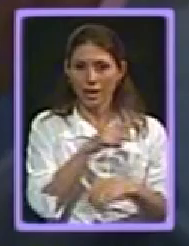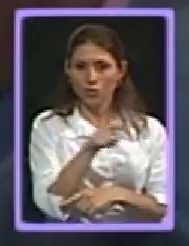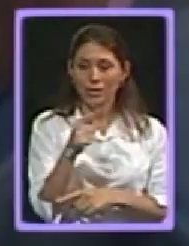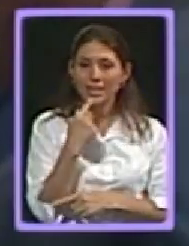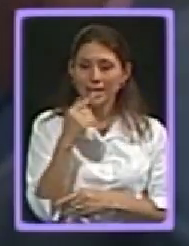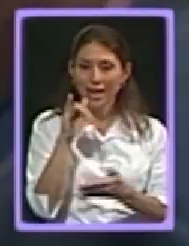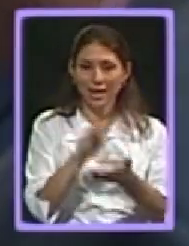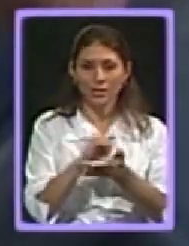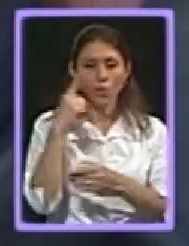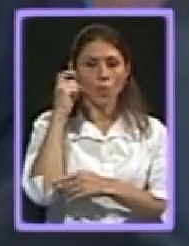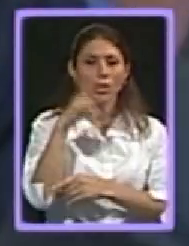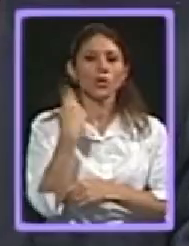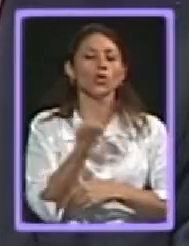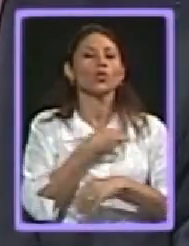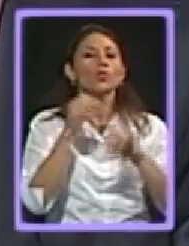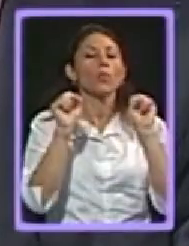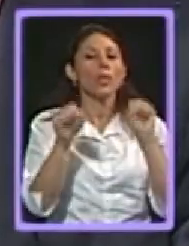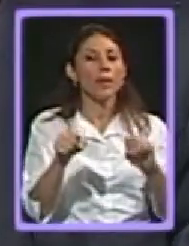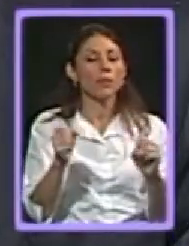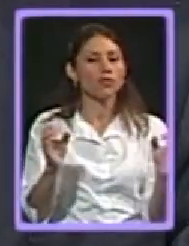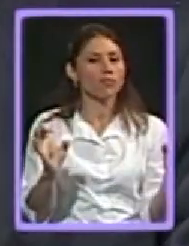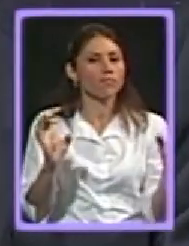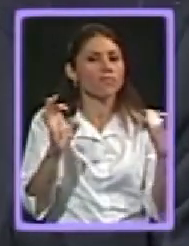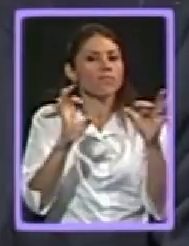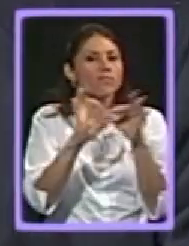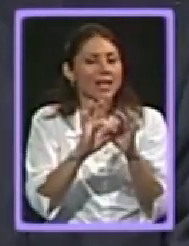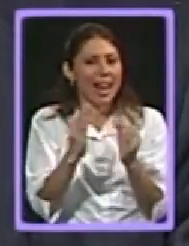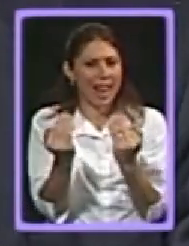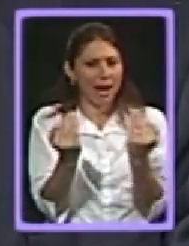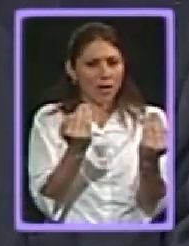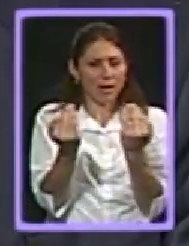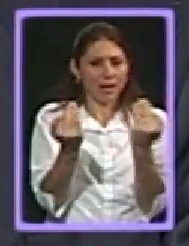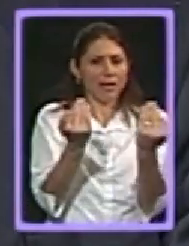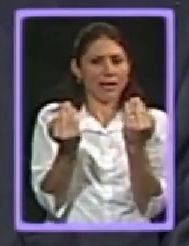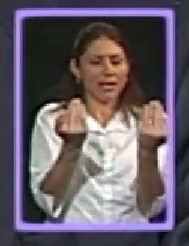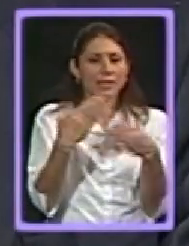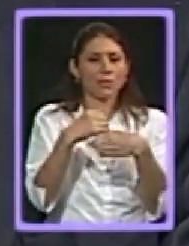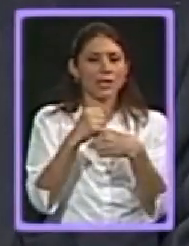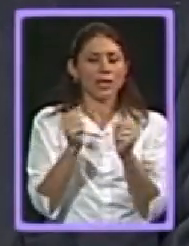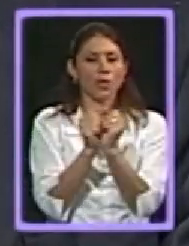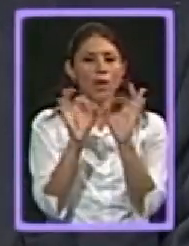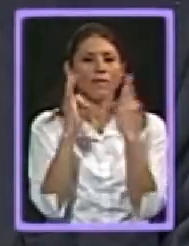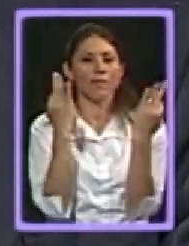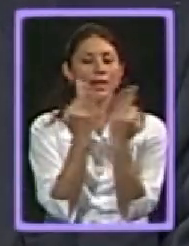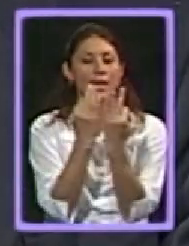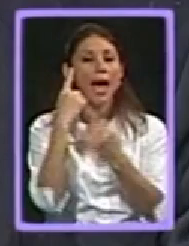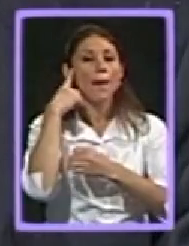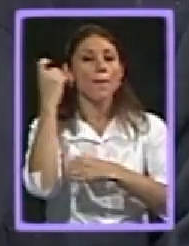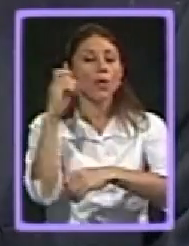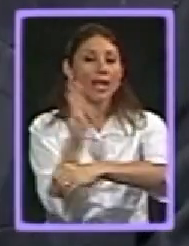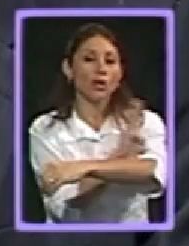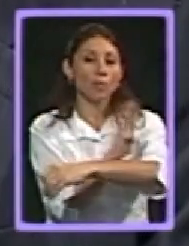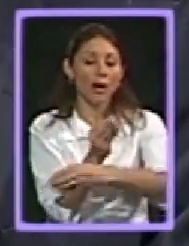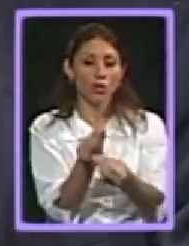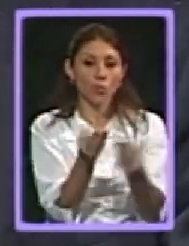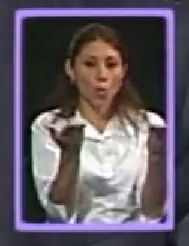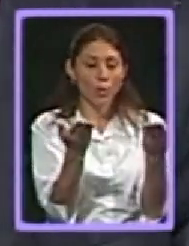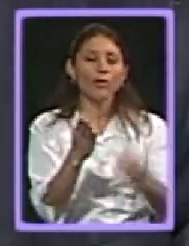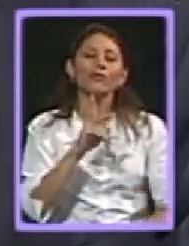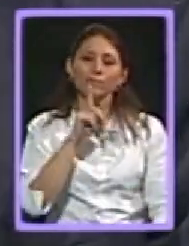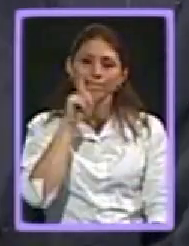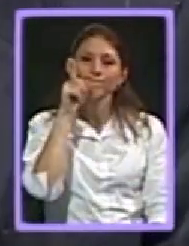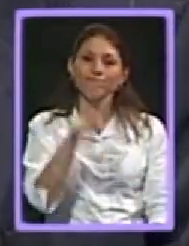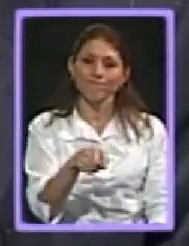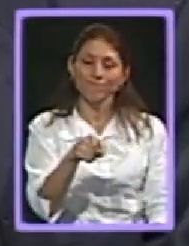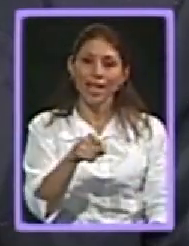porque ahí podemos acomodar mucho mejor esta analogía que estamos haciendo con la familia. Porque los bancos públicos, si bien es cierto,